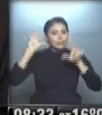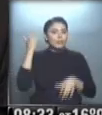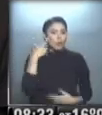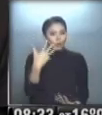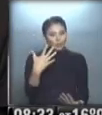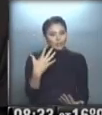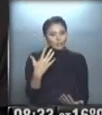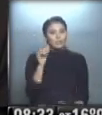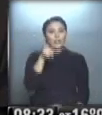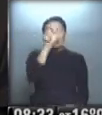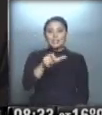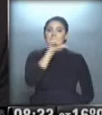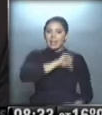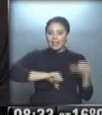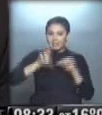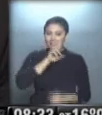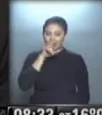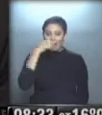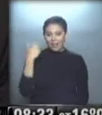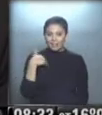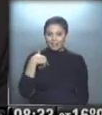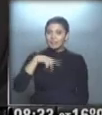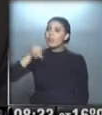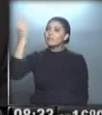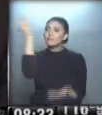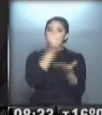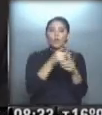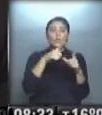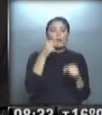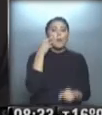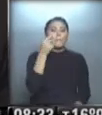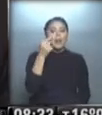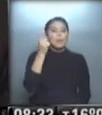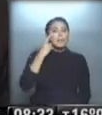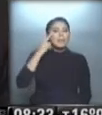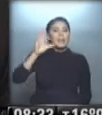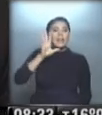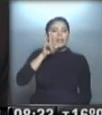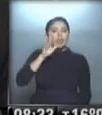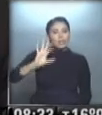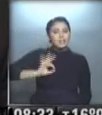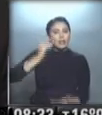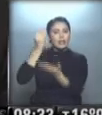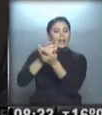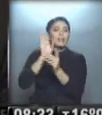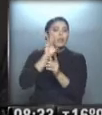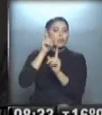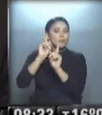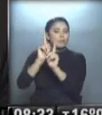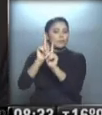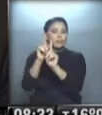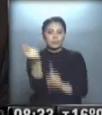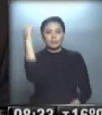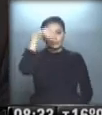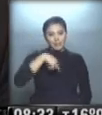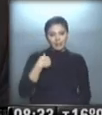conocimos porque fue la científica argentina repatriada número 1000. Vivió 14 años en los Estados Unidos y